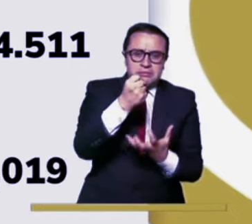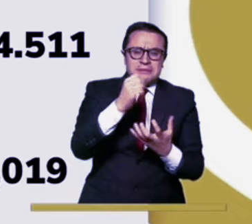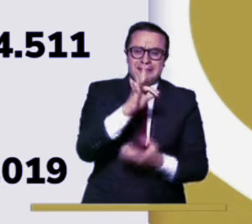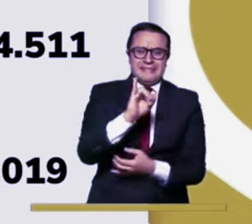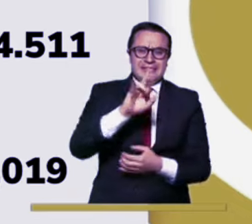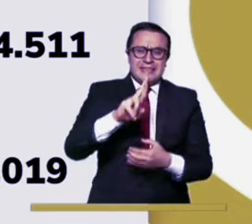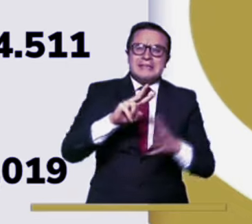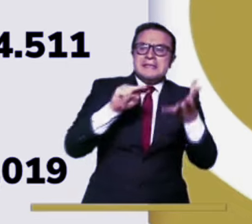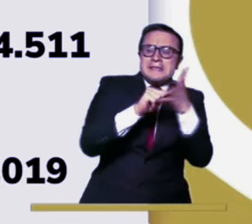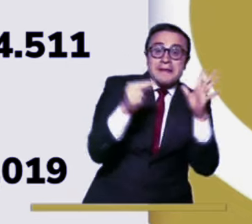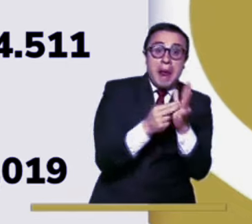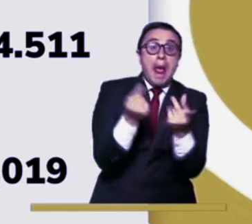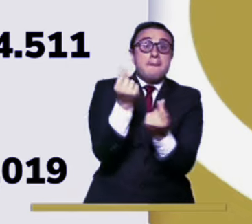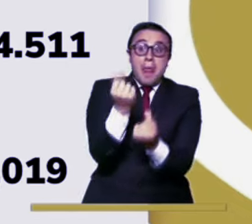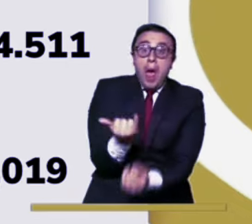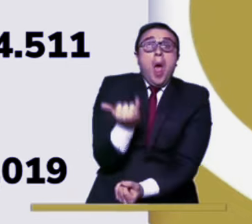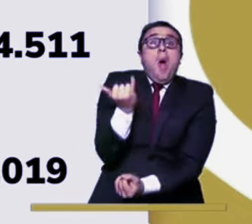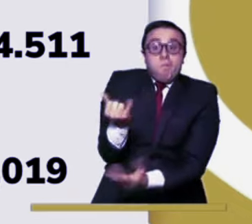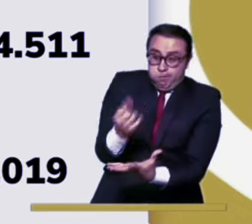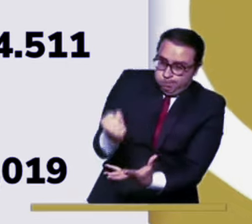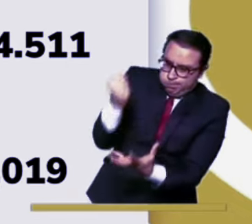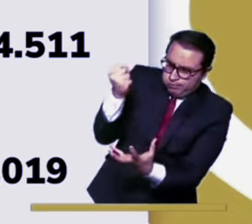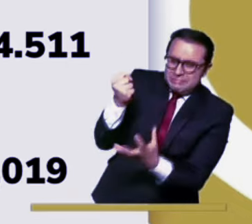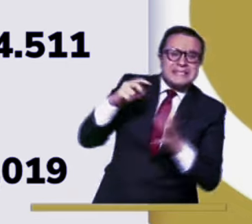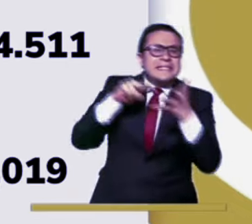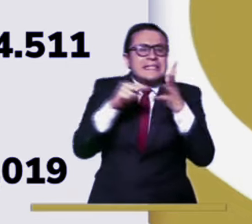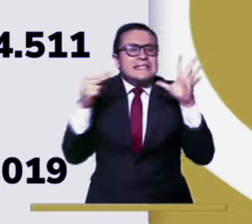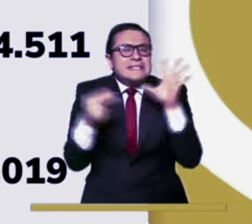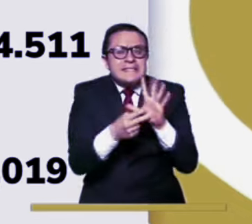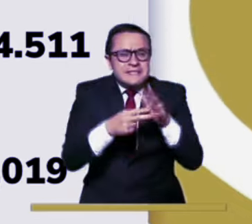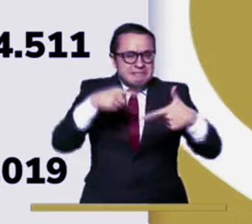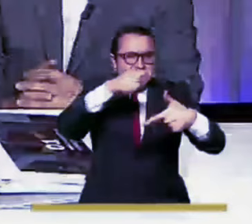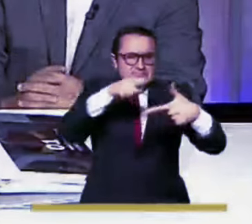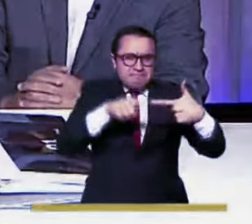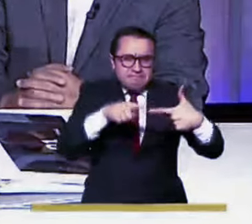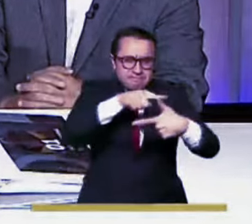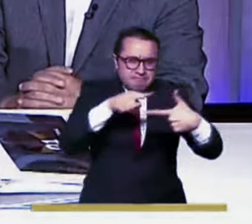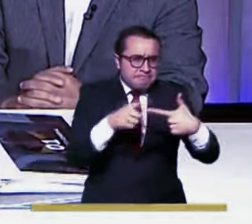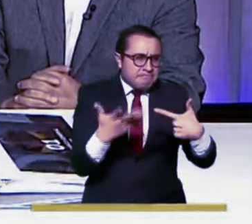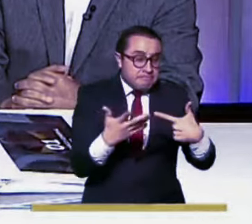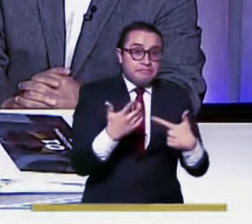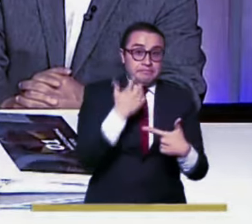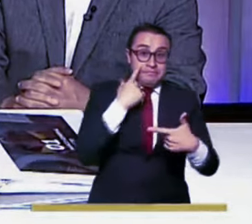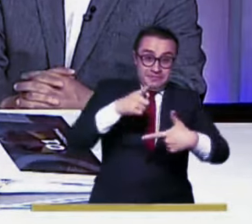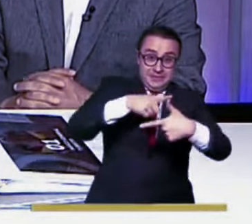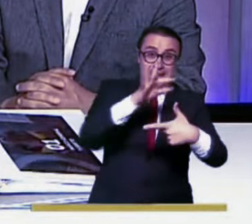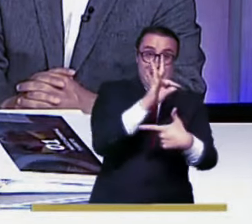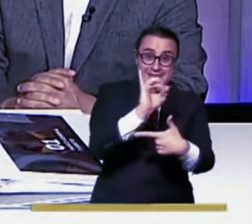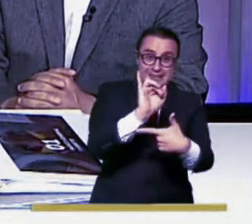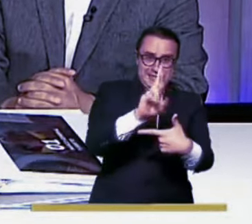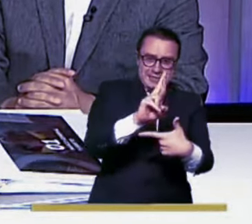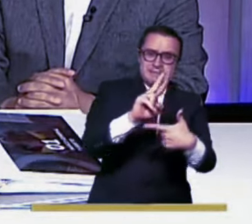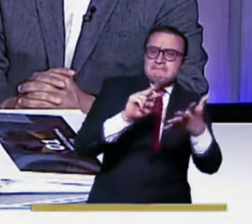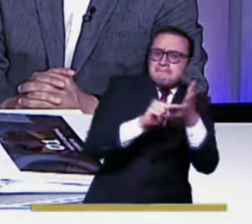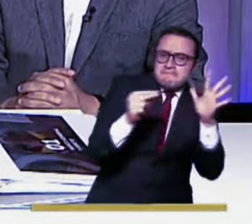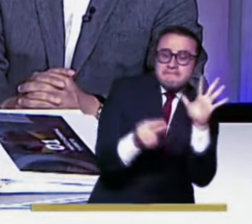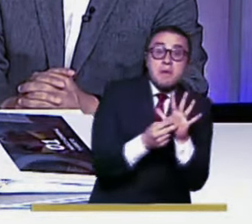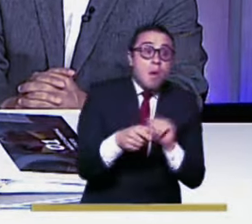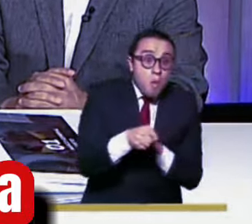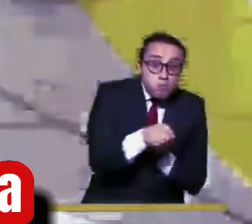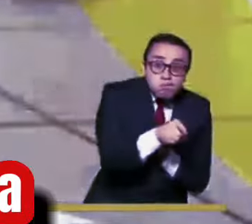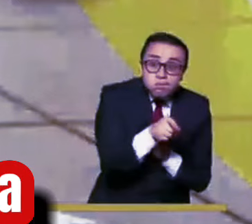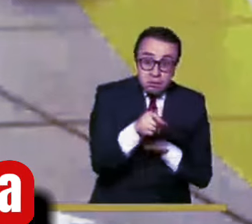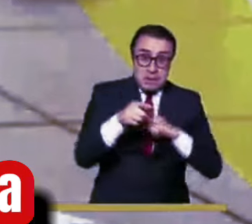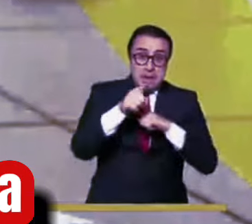valor presente neto. ¿Qué significan esos indicadores? La llamada TIR es como la